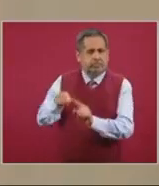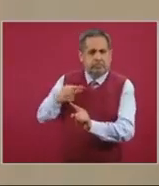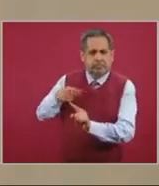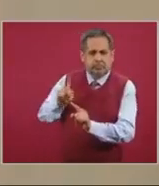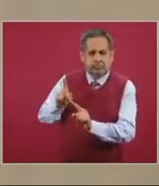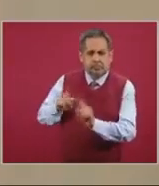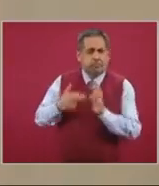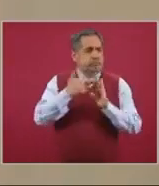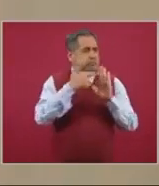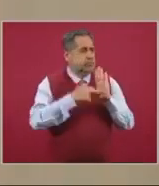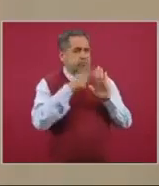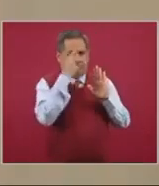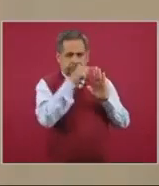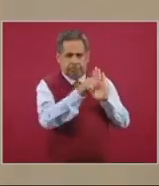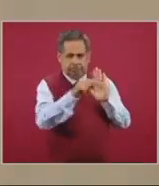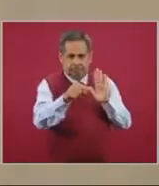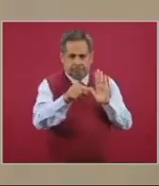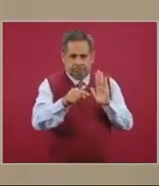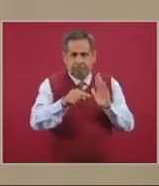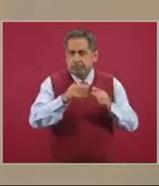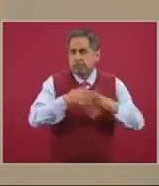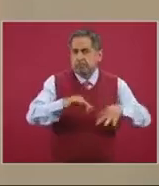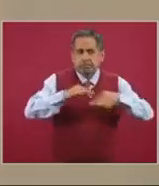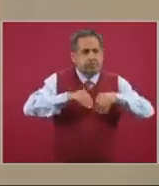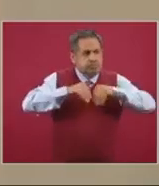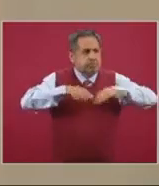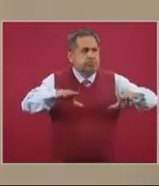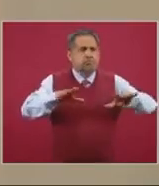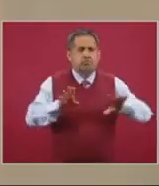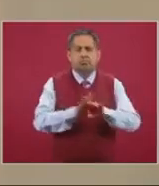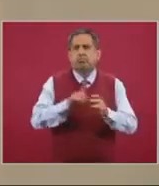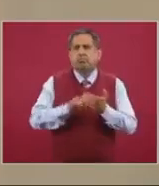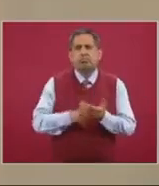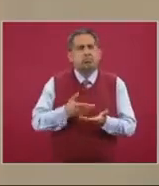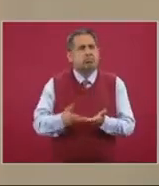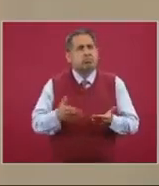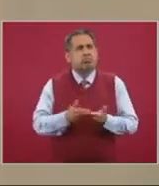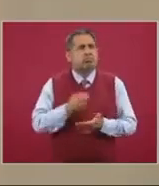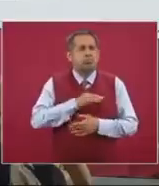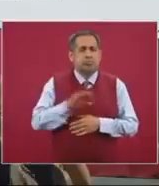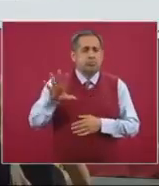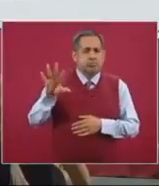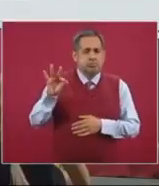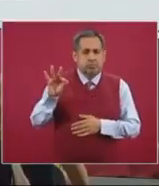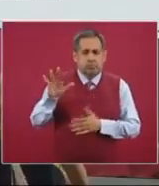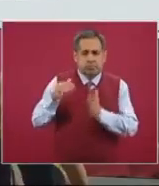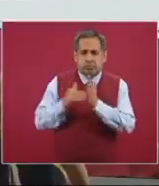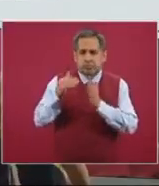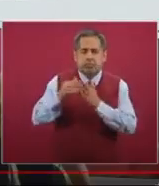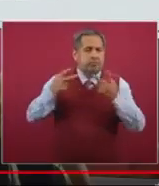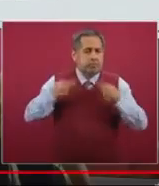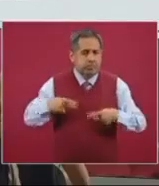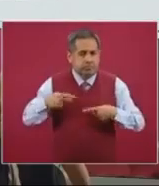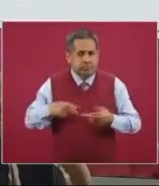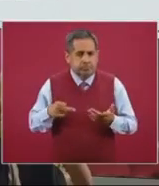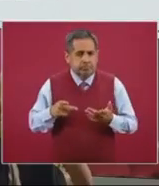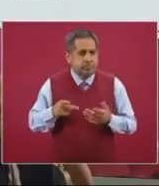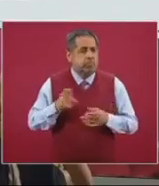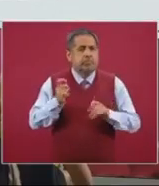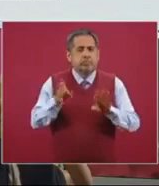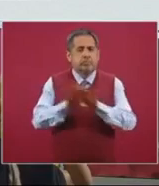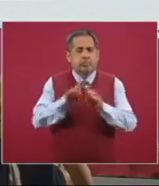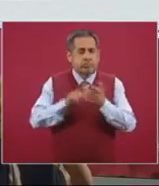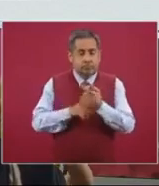es masiva y ha logrado que aproximadamente 40 millones de personas, solamente con el